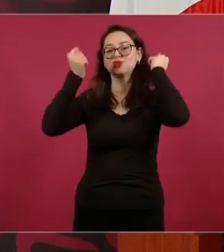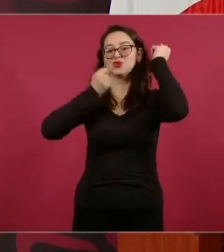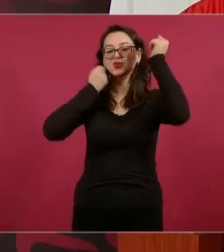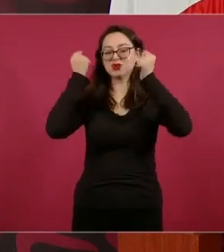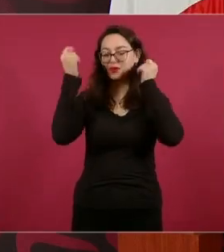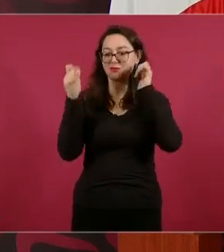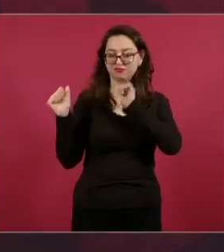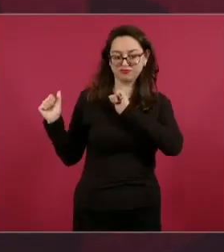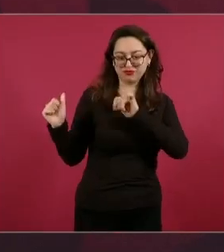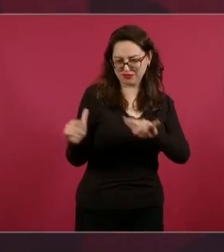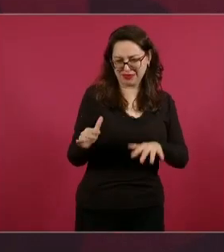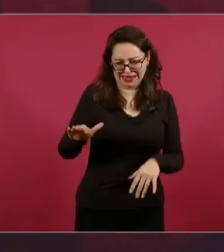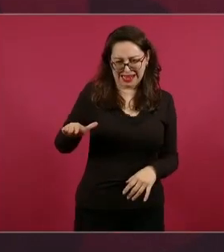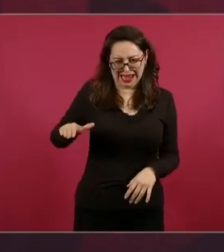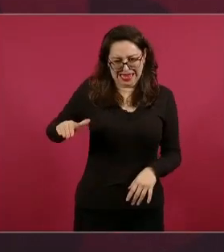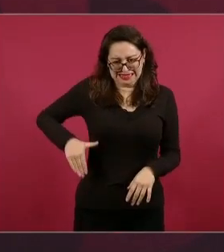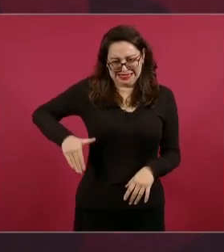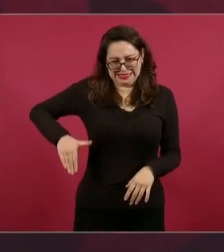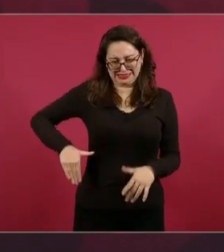lo que hablábamos,